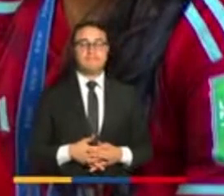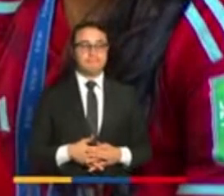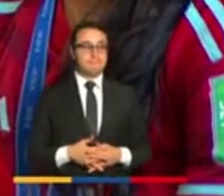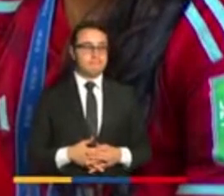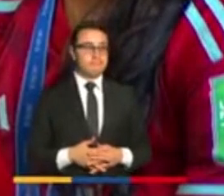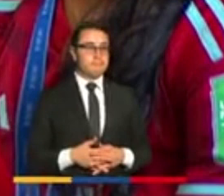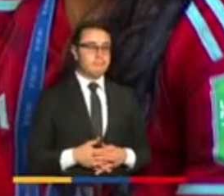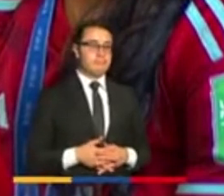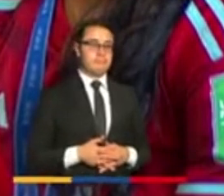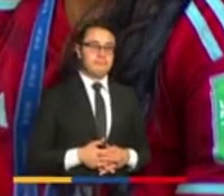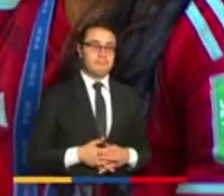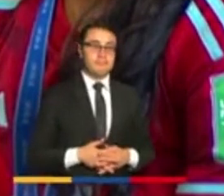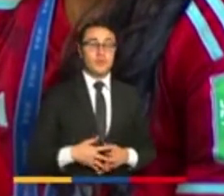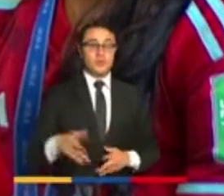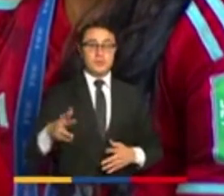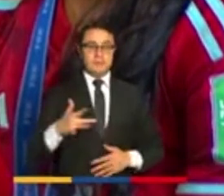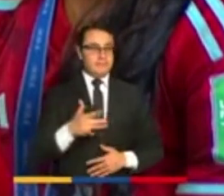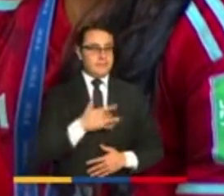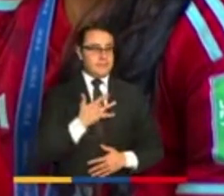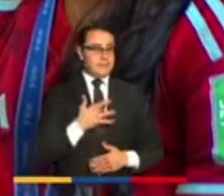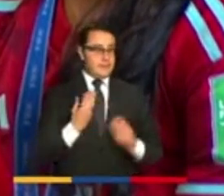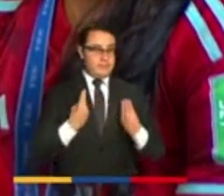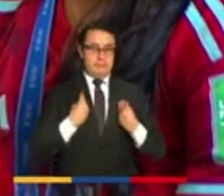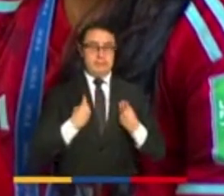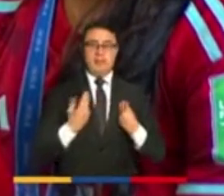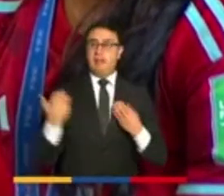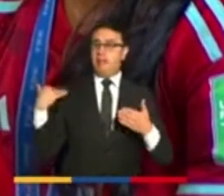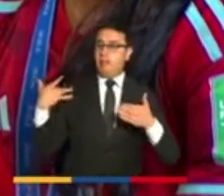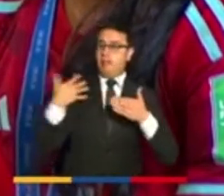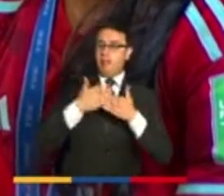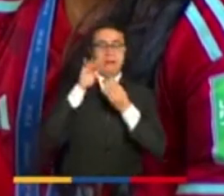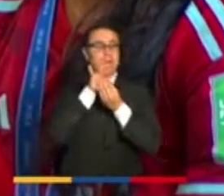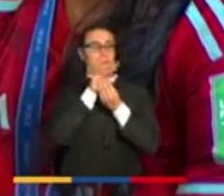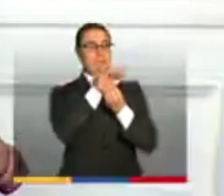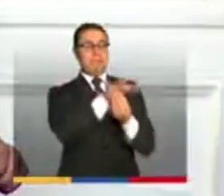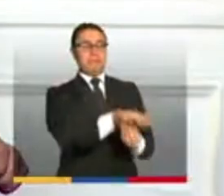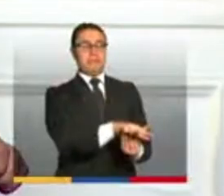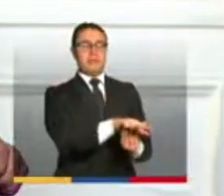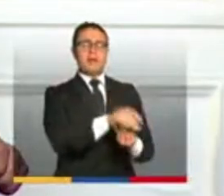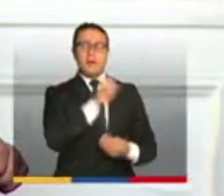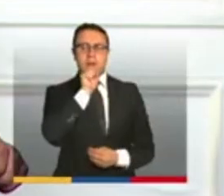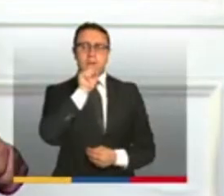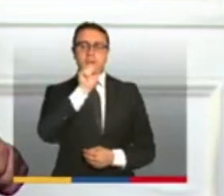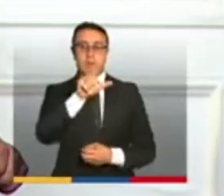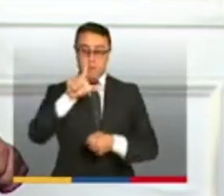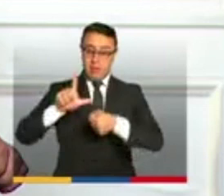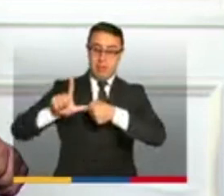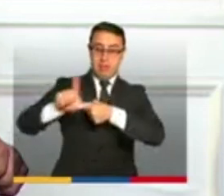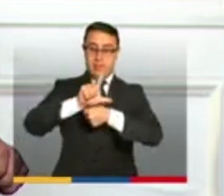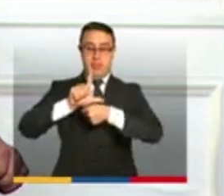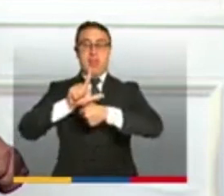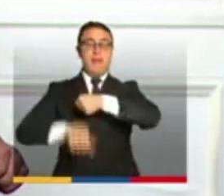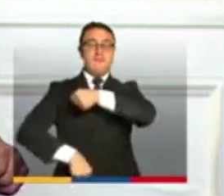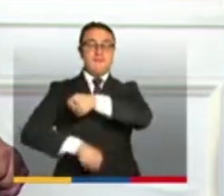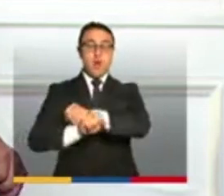lo que se llama la discriminación. ¿Por qué no hay una liga de fútbol